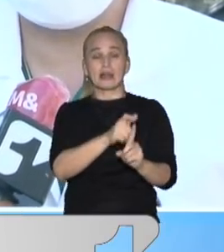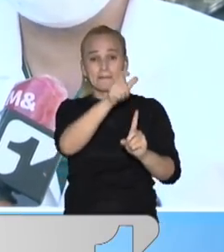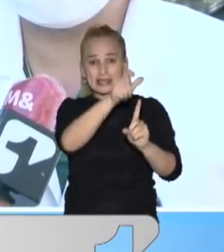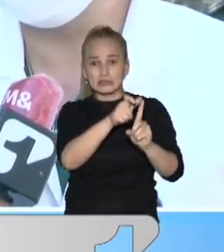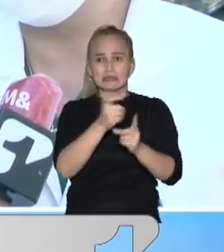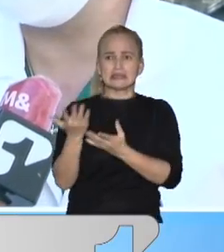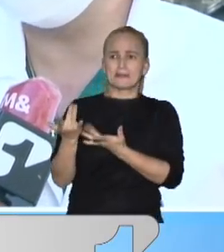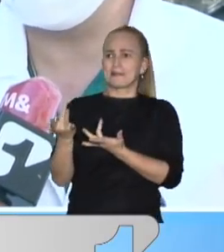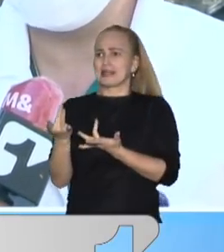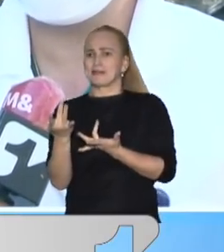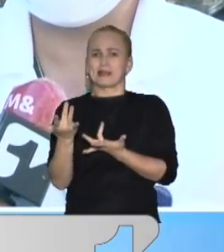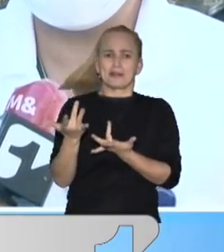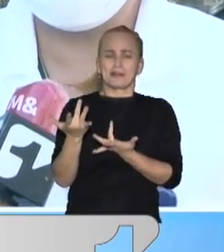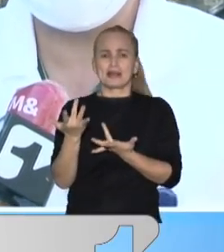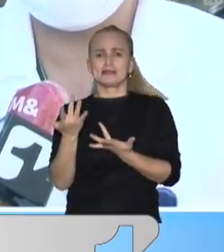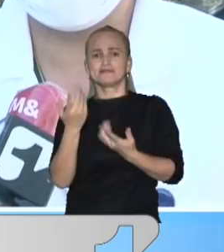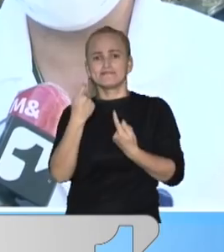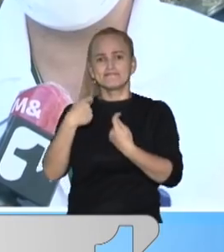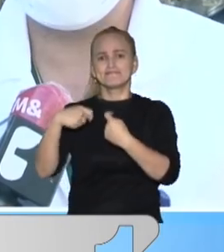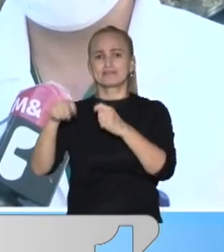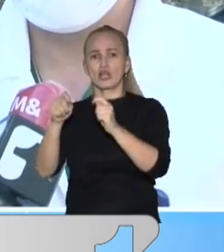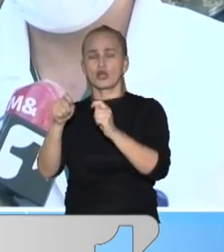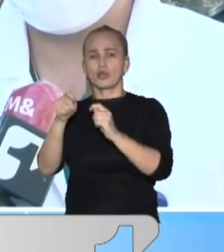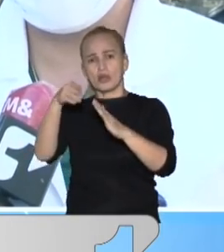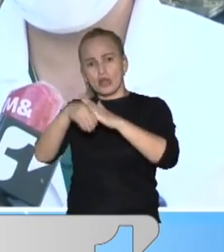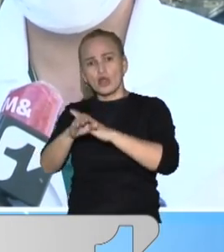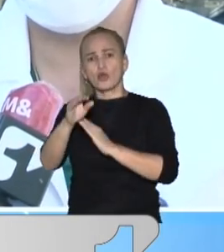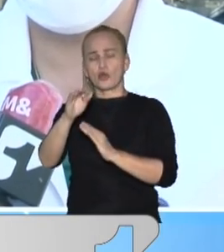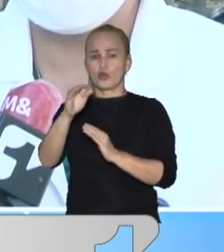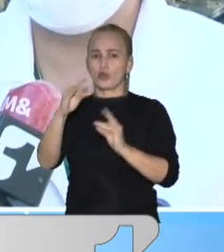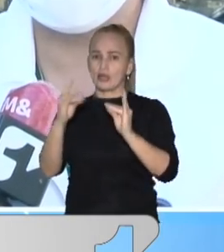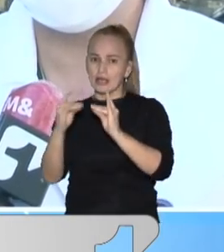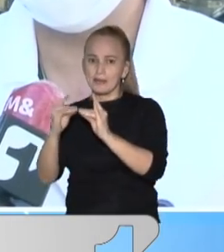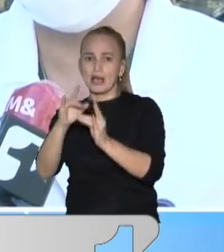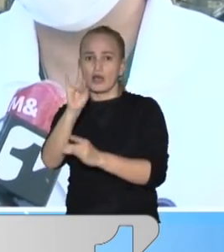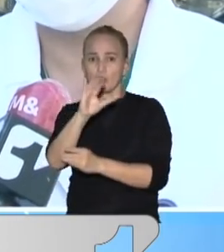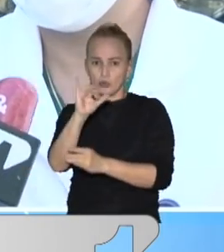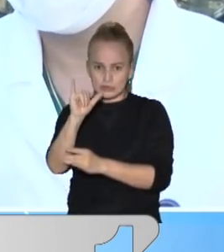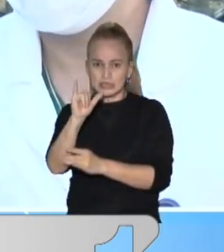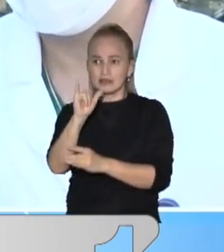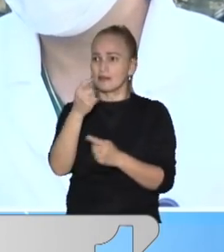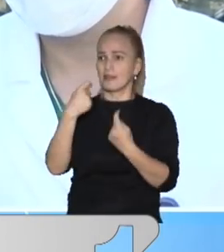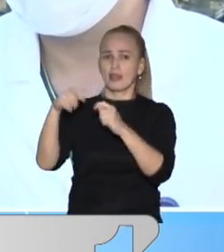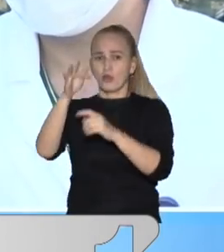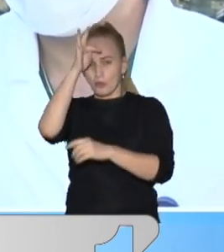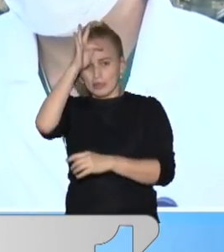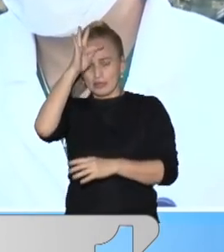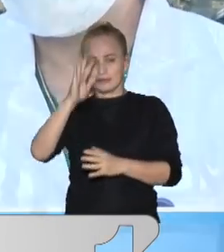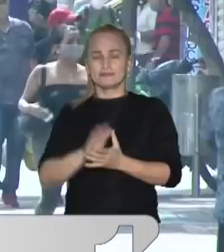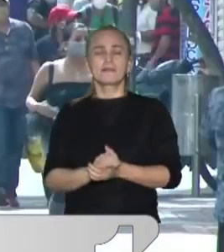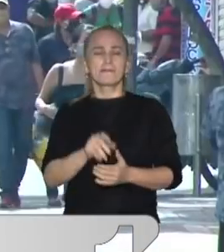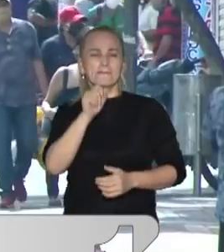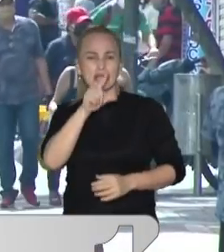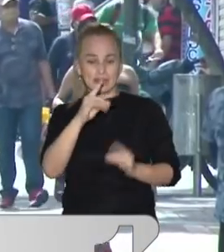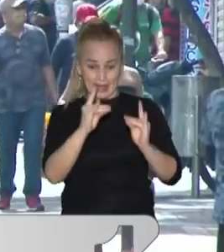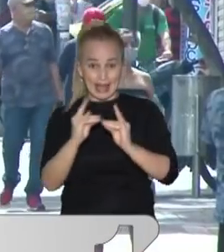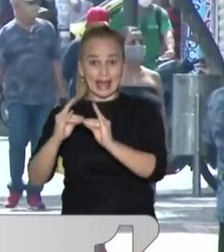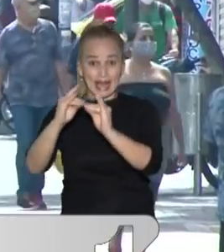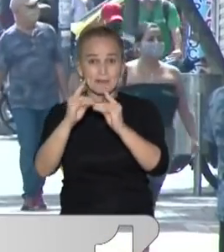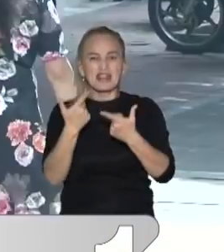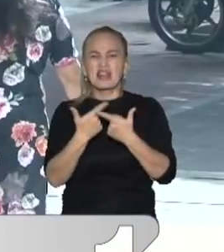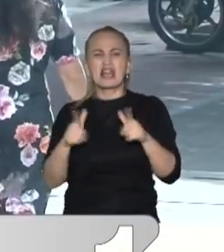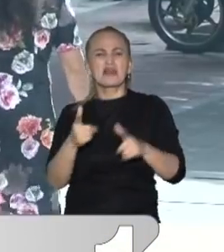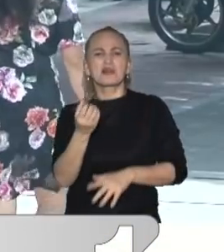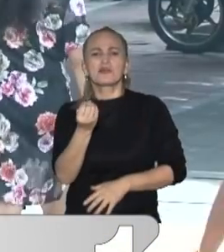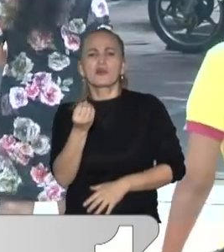en espera o en trámite de remisión a otras unidades de cuidado intensivo por no disponibilidad de cama en nuestra institución. Doctor, ¿cuántas camas UCI hay disponibles